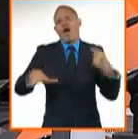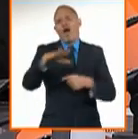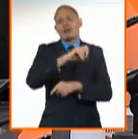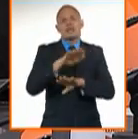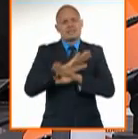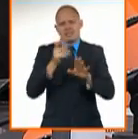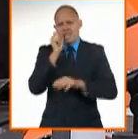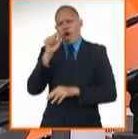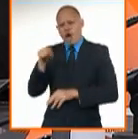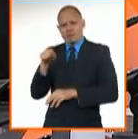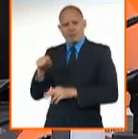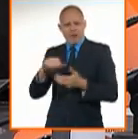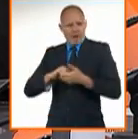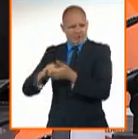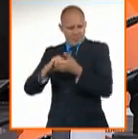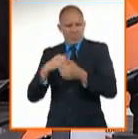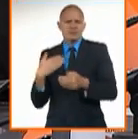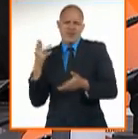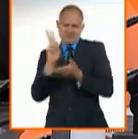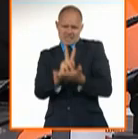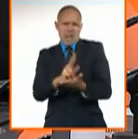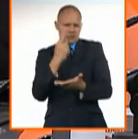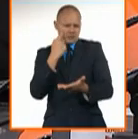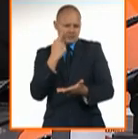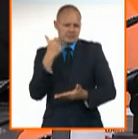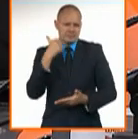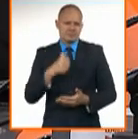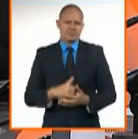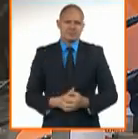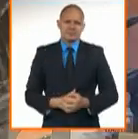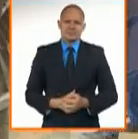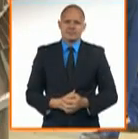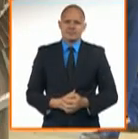espinoza y les propongo que veamos este reportaje